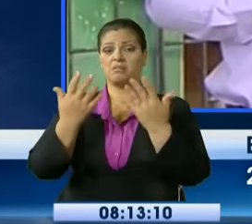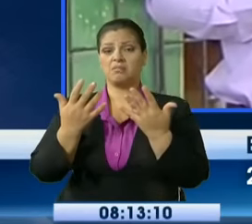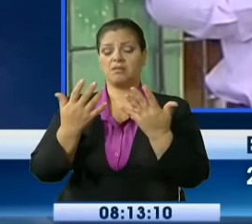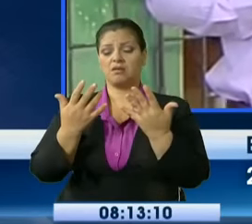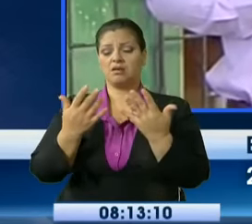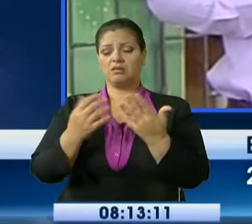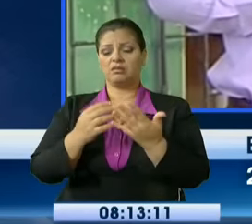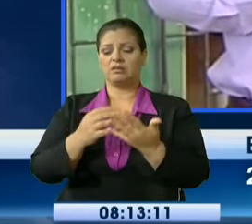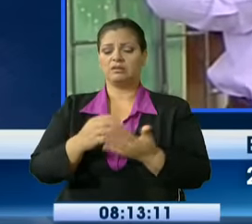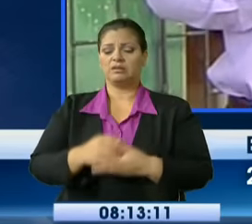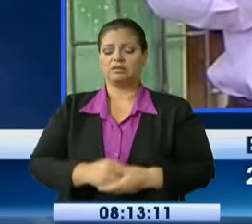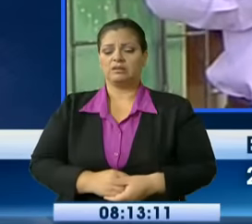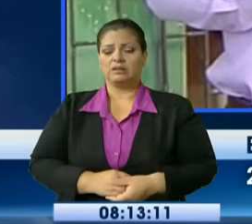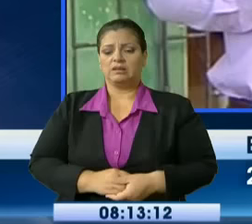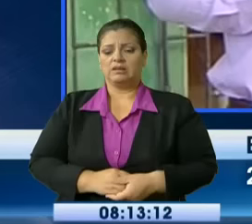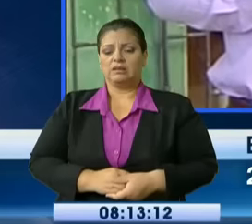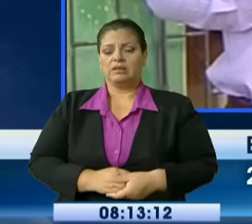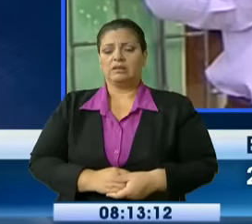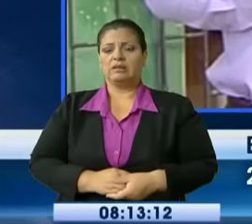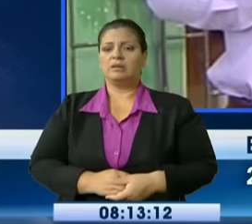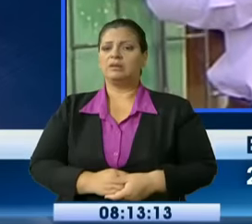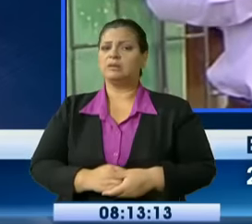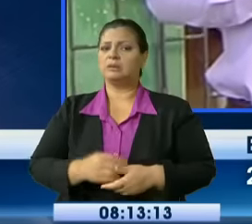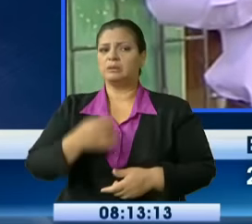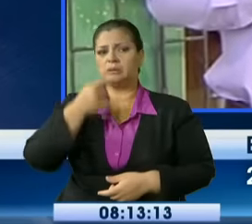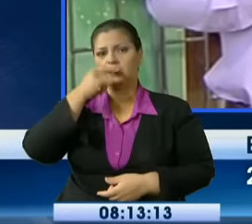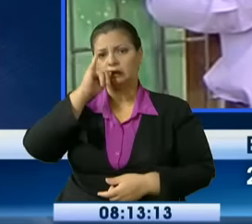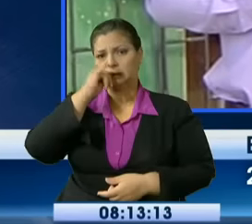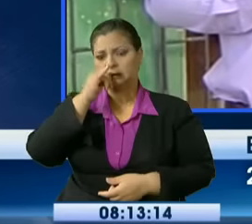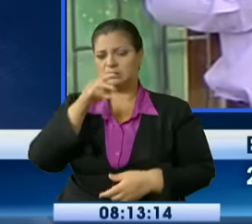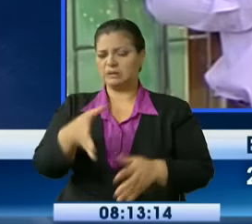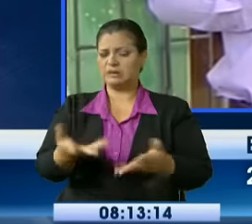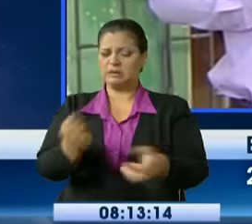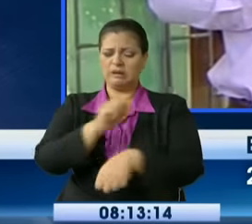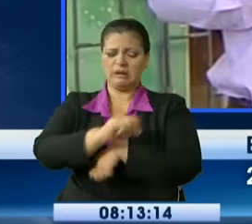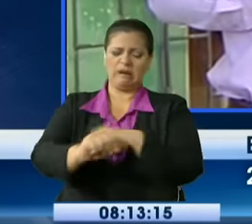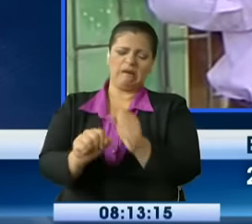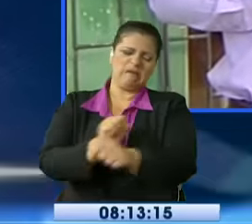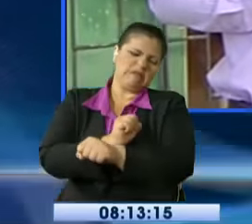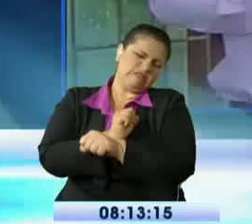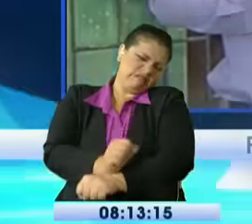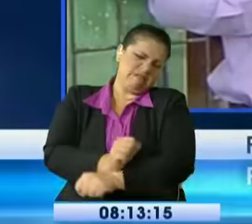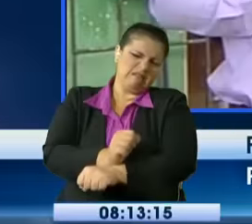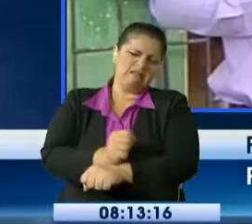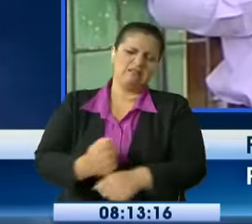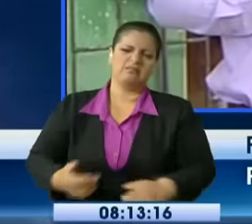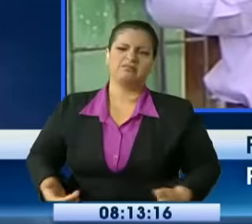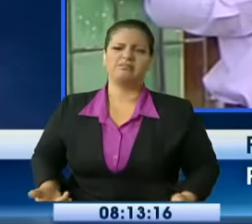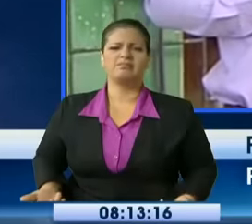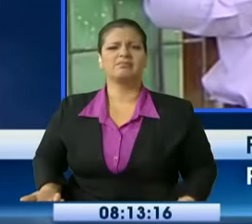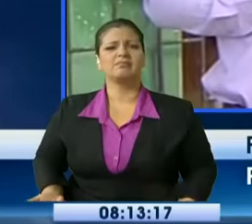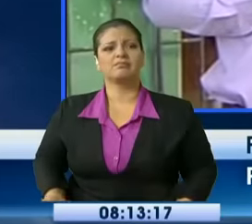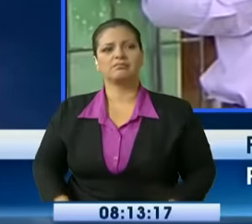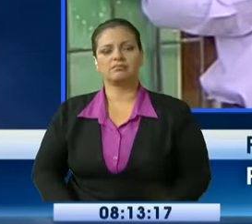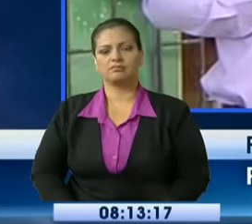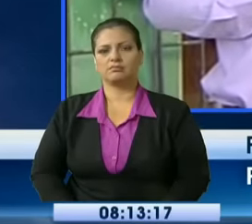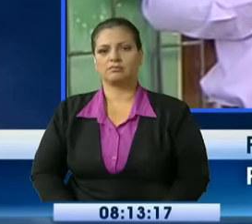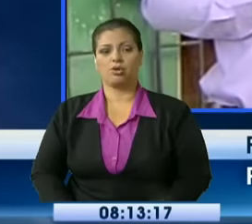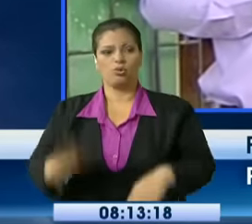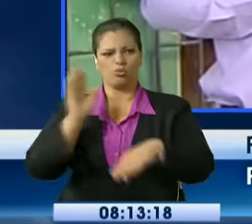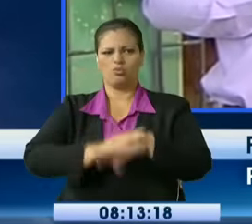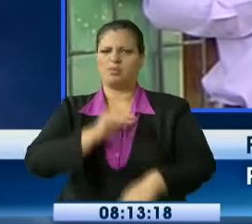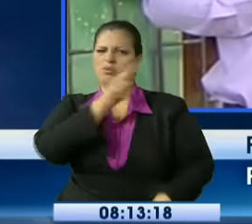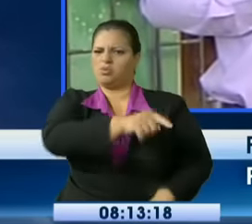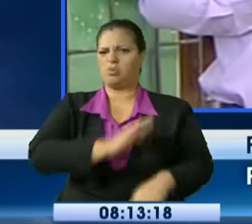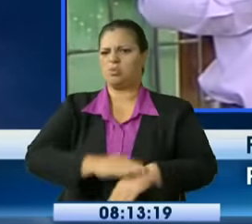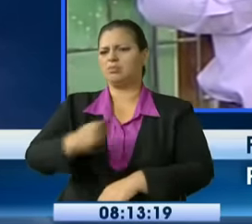forma como claro. El robo del celular, todo eso se justifica. Yo no le estoy echando la culpa a nadie, ni estoy diciendo